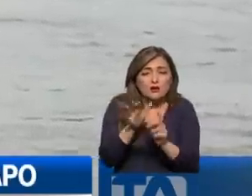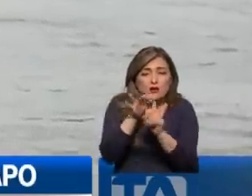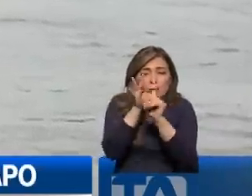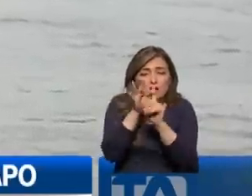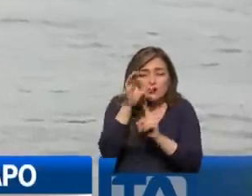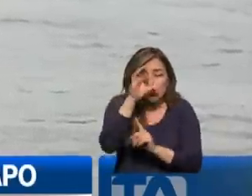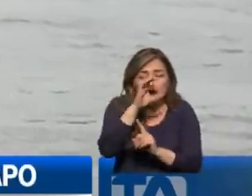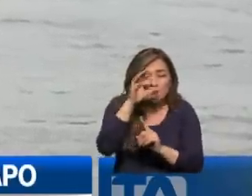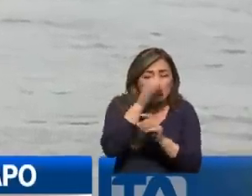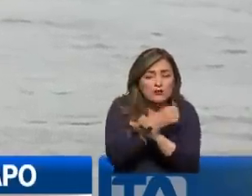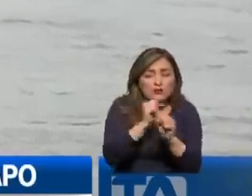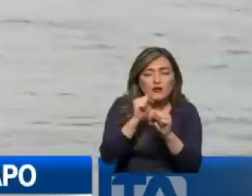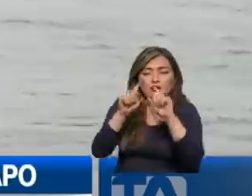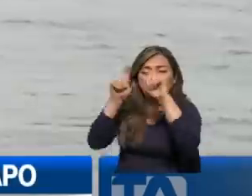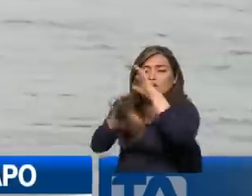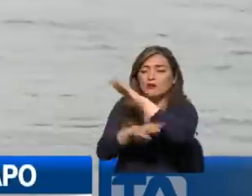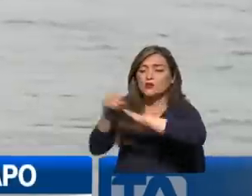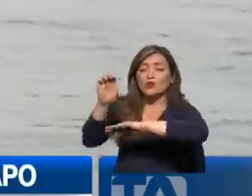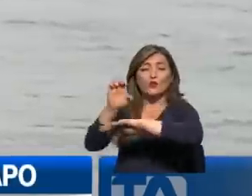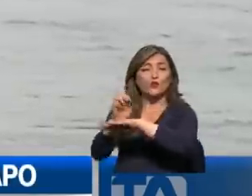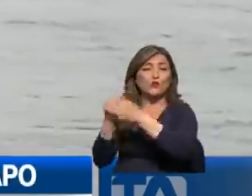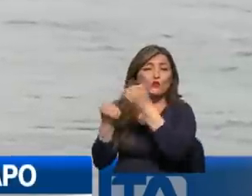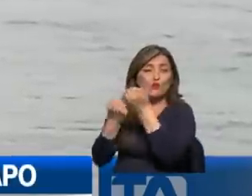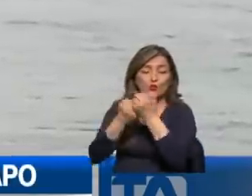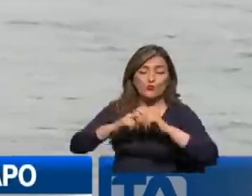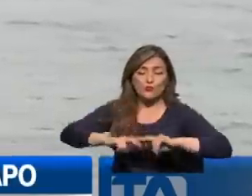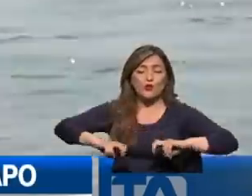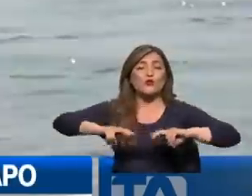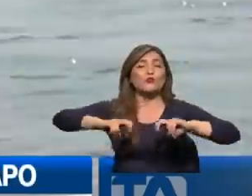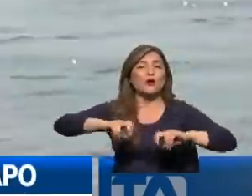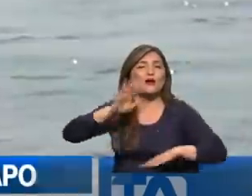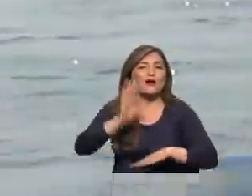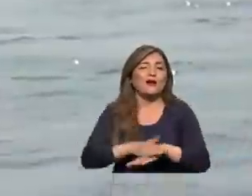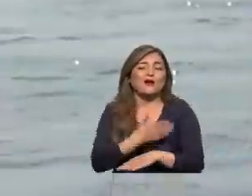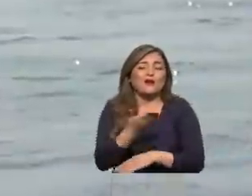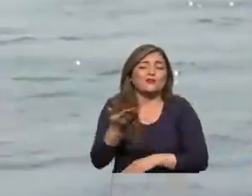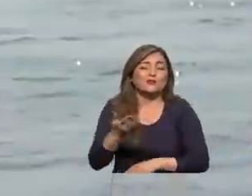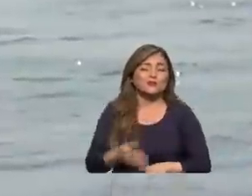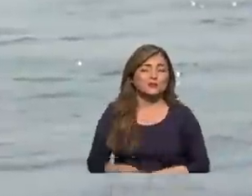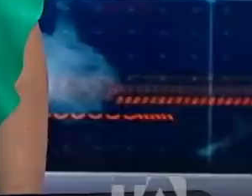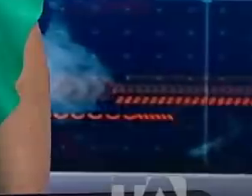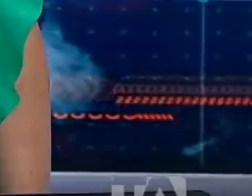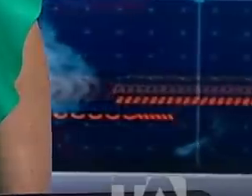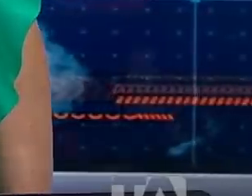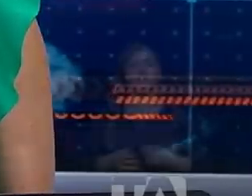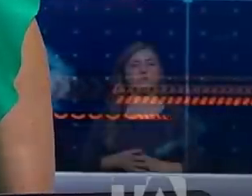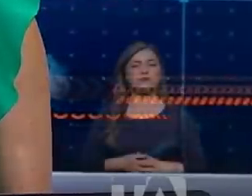vez Petroecuador anunció que apoyará en las investigaciones para determinar las causas.